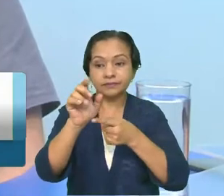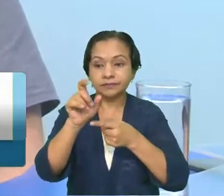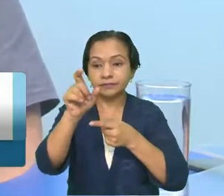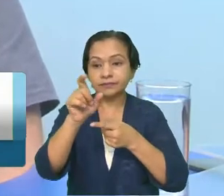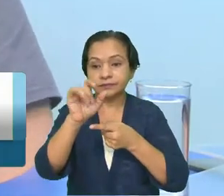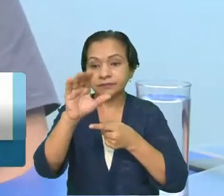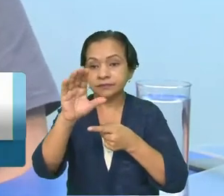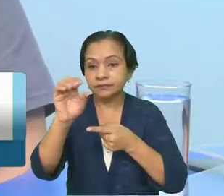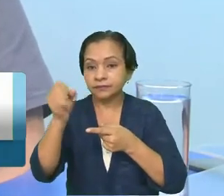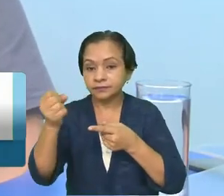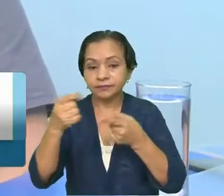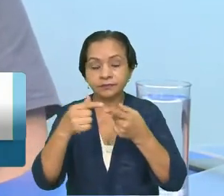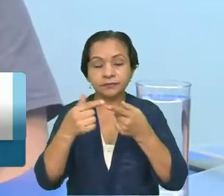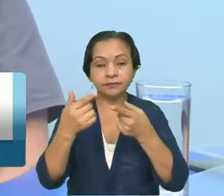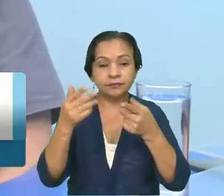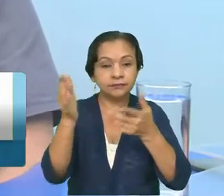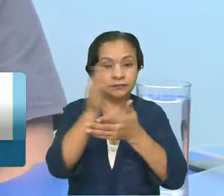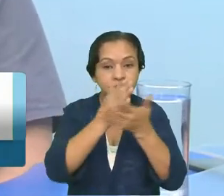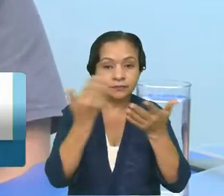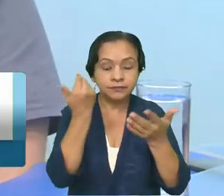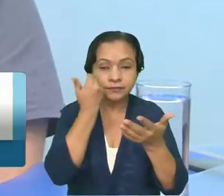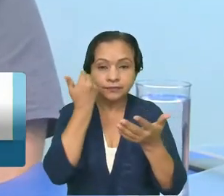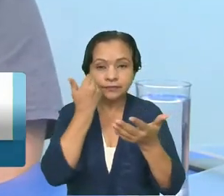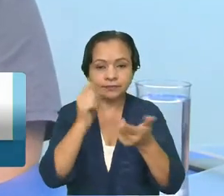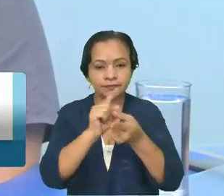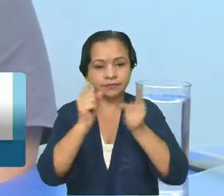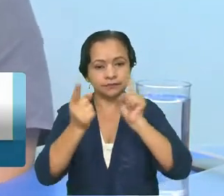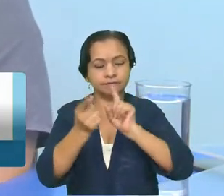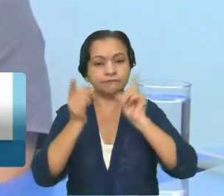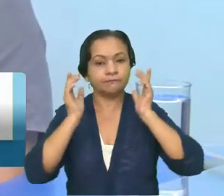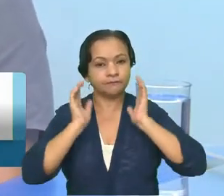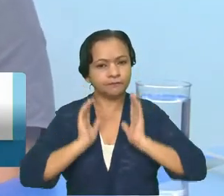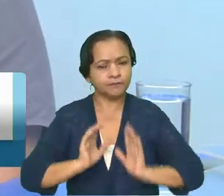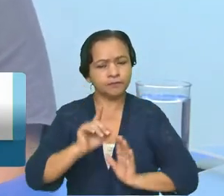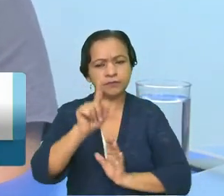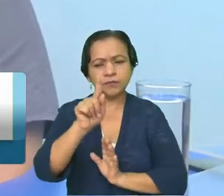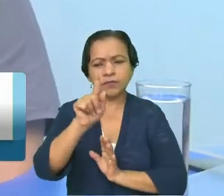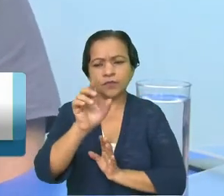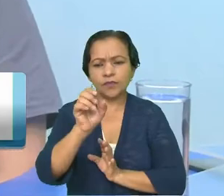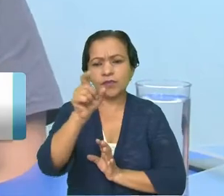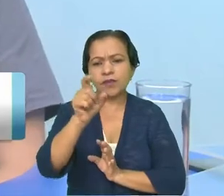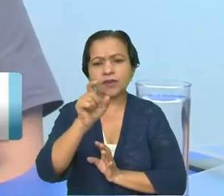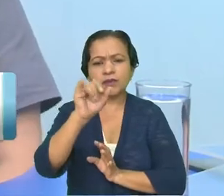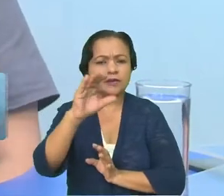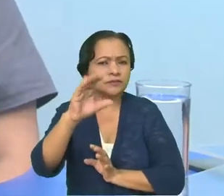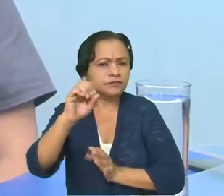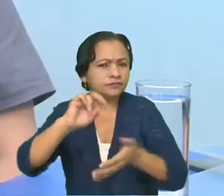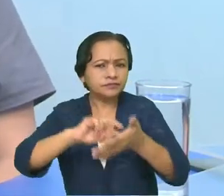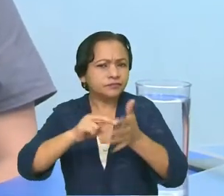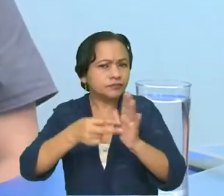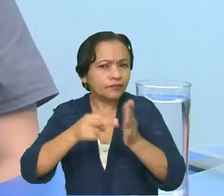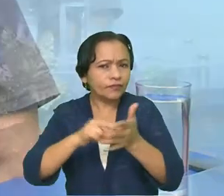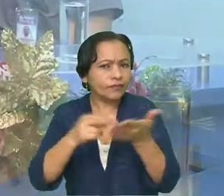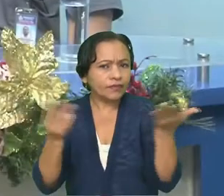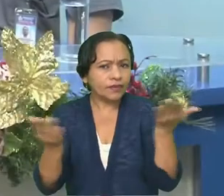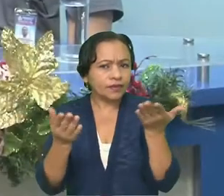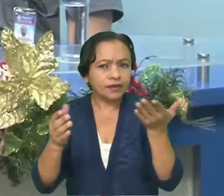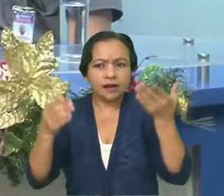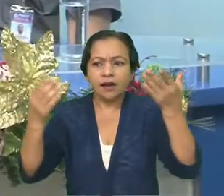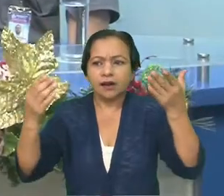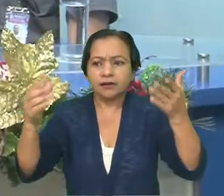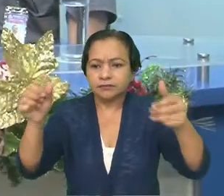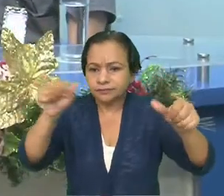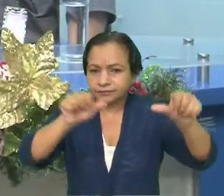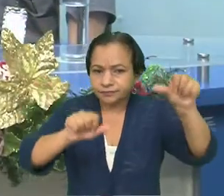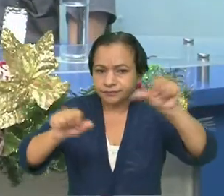considerar infecciones y hay que considerar alteraciones metabólicas también. ¿Tóxico exactamente a qué nos referimos? ¿Una persona que está expuesta a